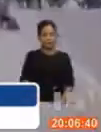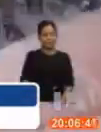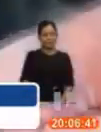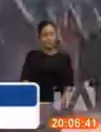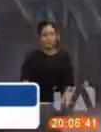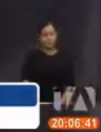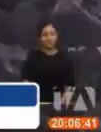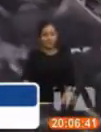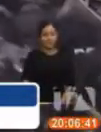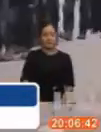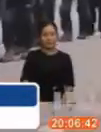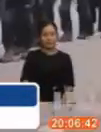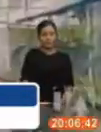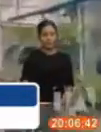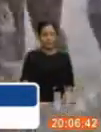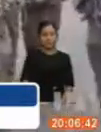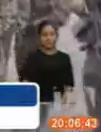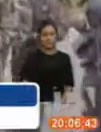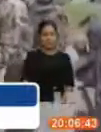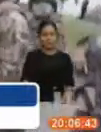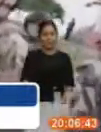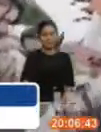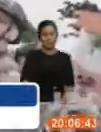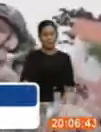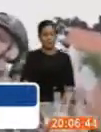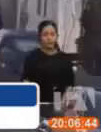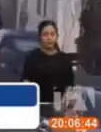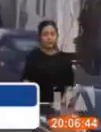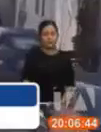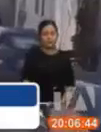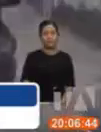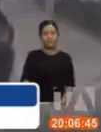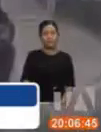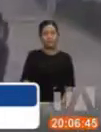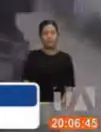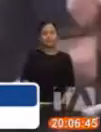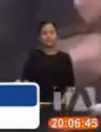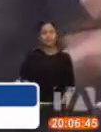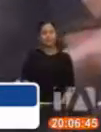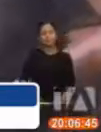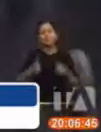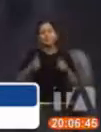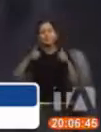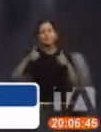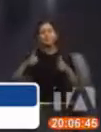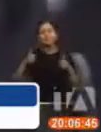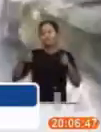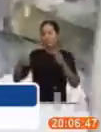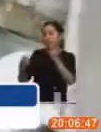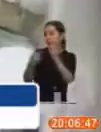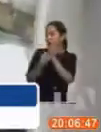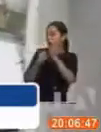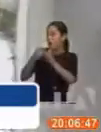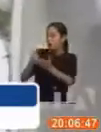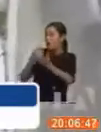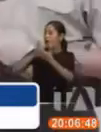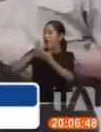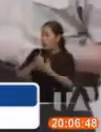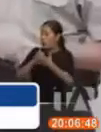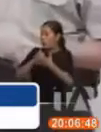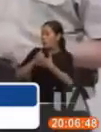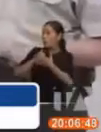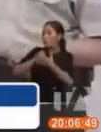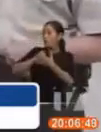y secretaría, no perdió la oportunidad de hablar de aquellos ataques que ha recibido desde el exterior por acciones y medidas que